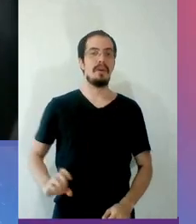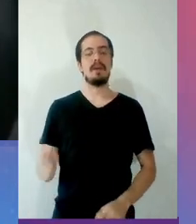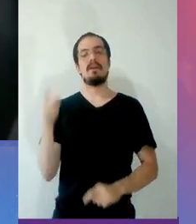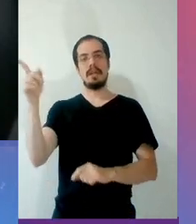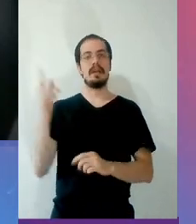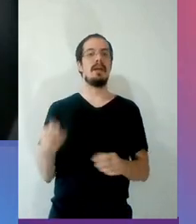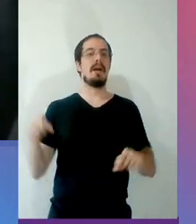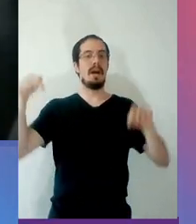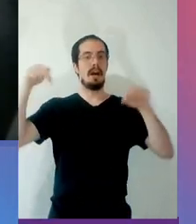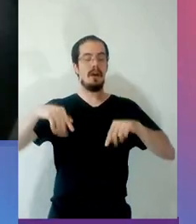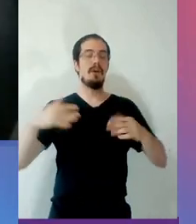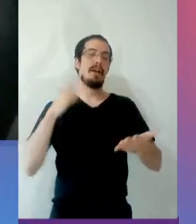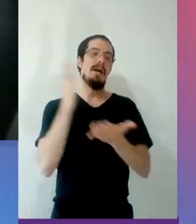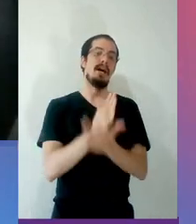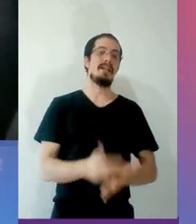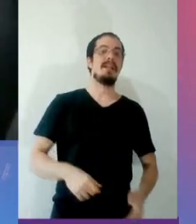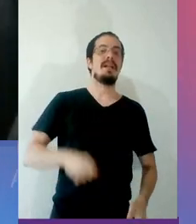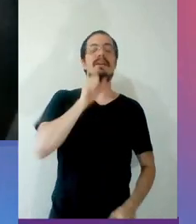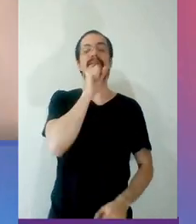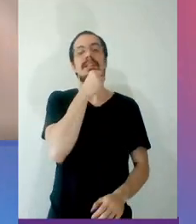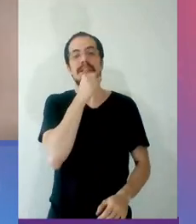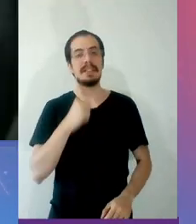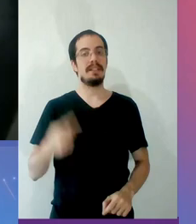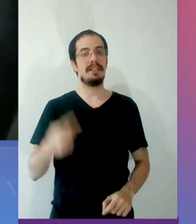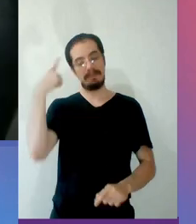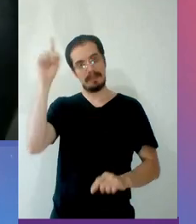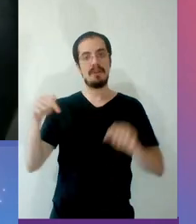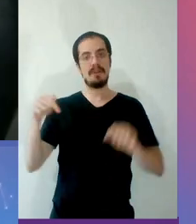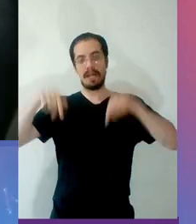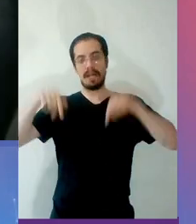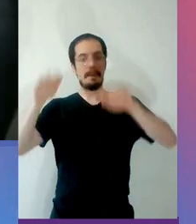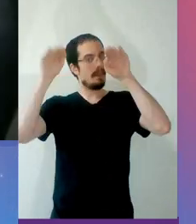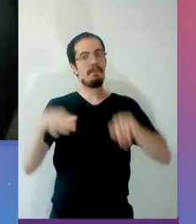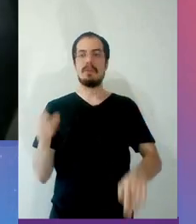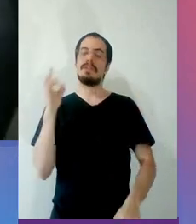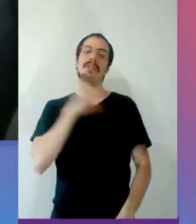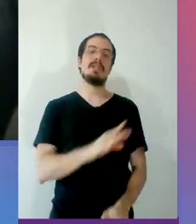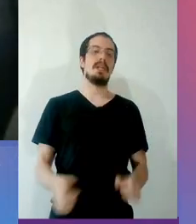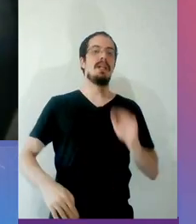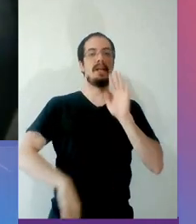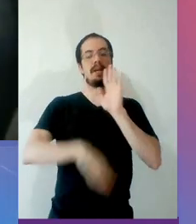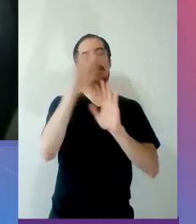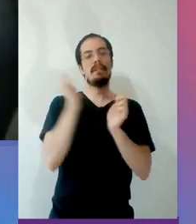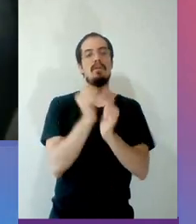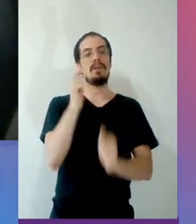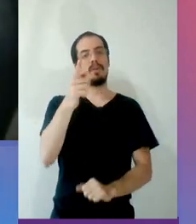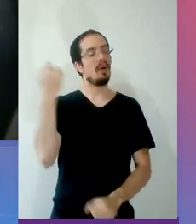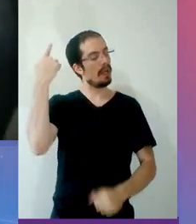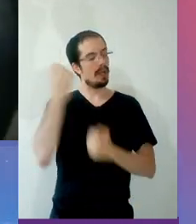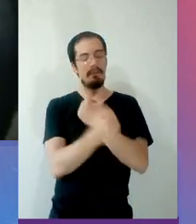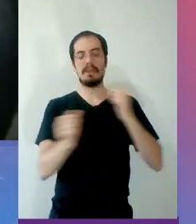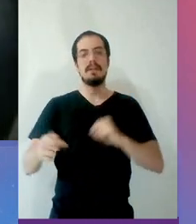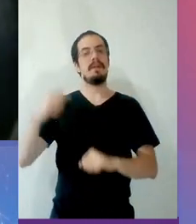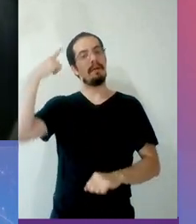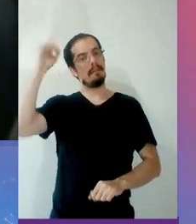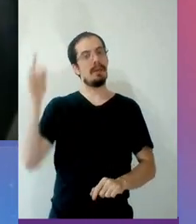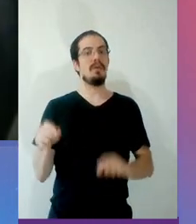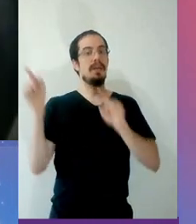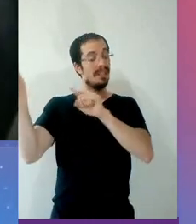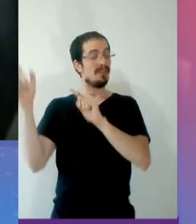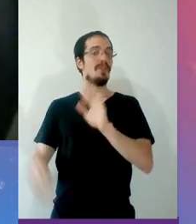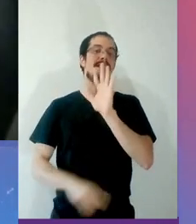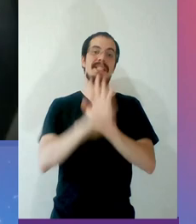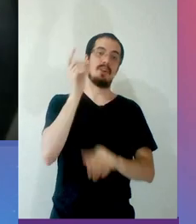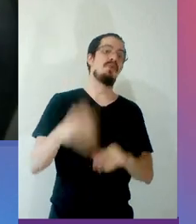que esa mirada, no el mismo Chile Crece Contigo, eso es un proceso en evolución, pero eso mismo, esa